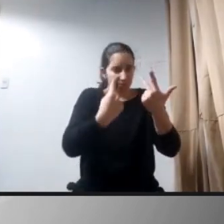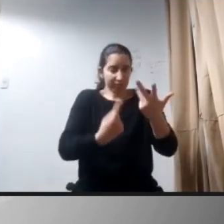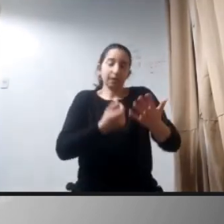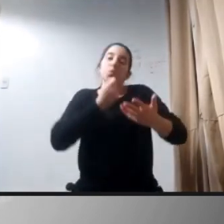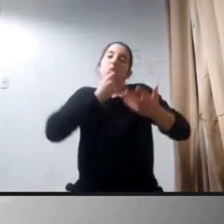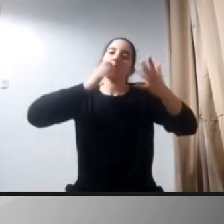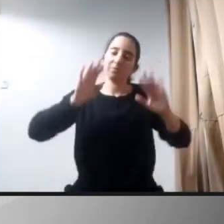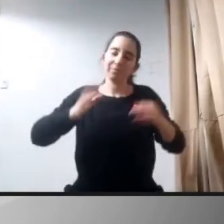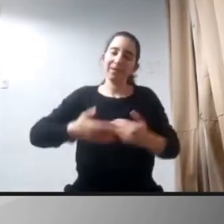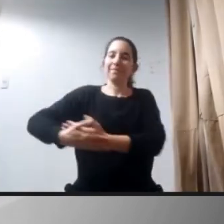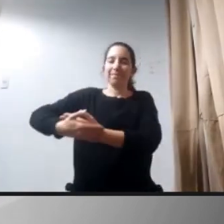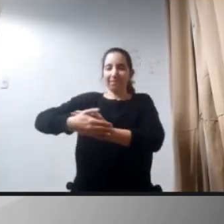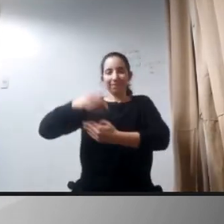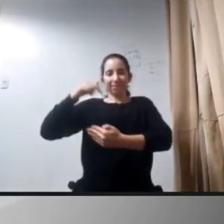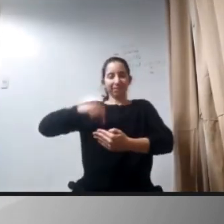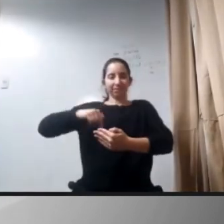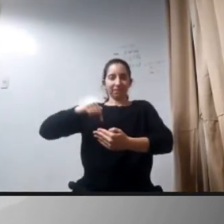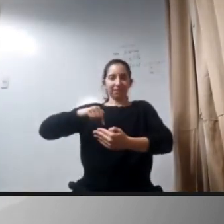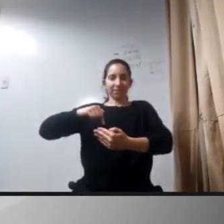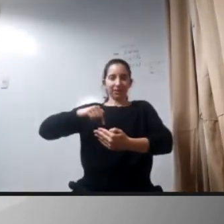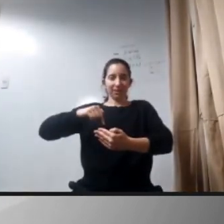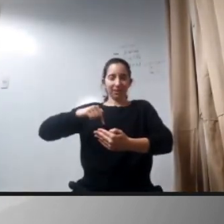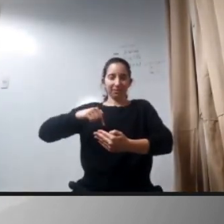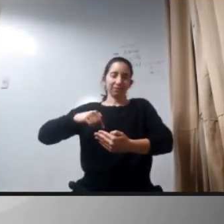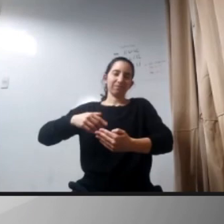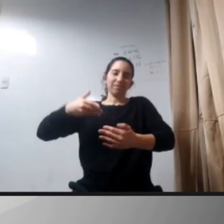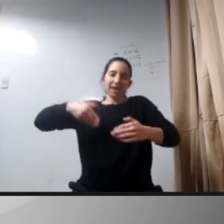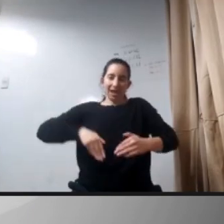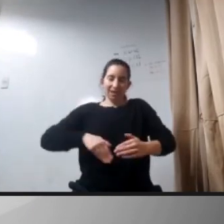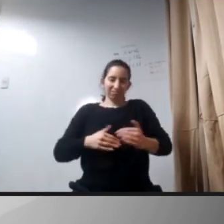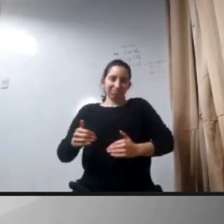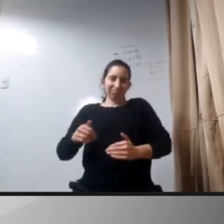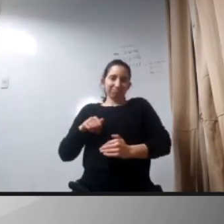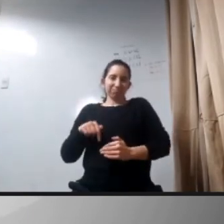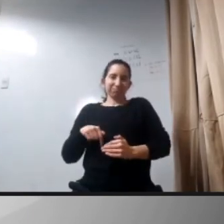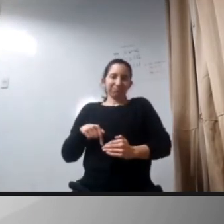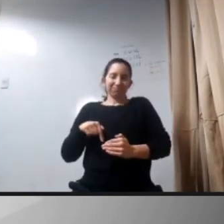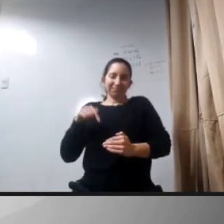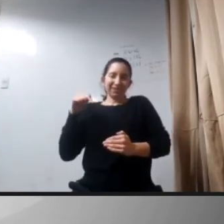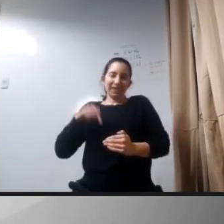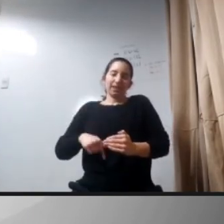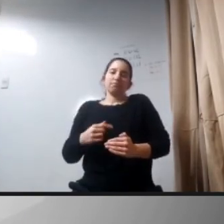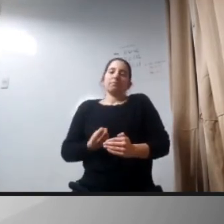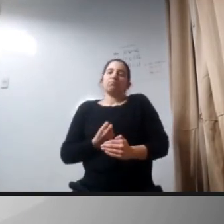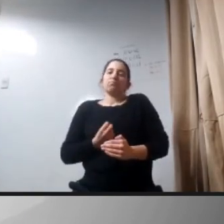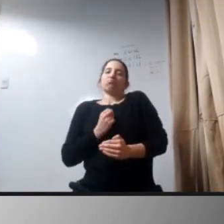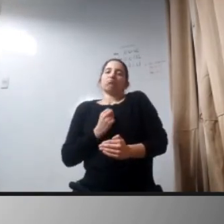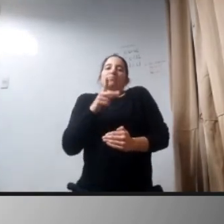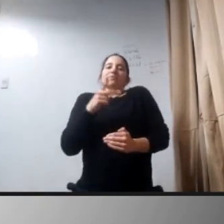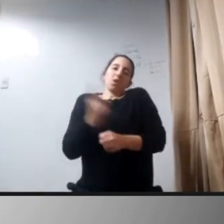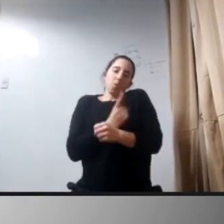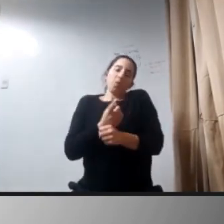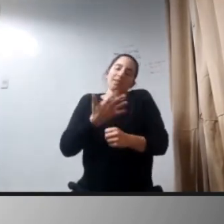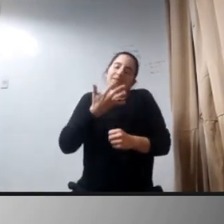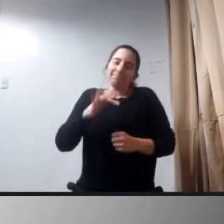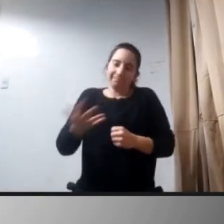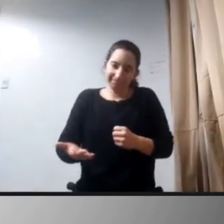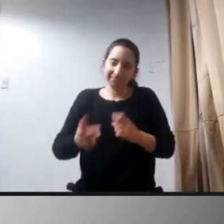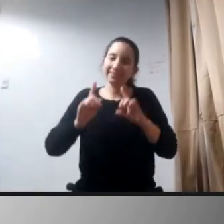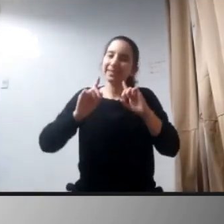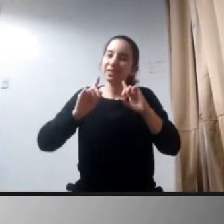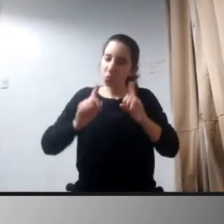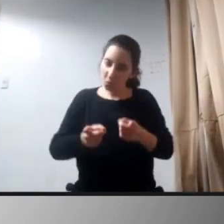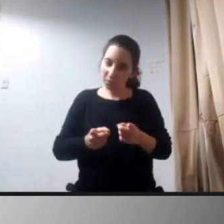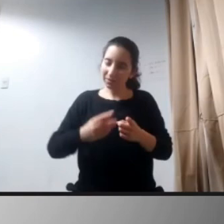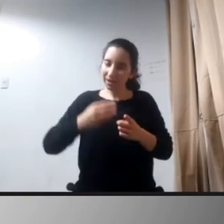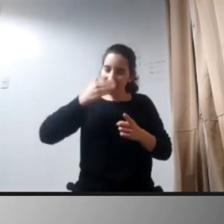manifestar en el momento que está en el embrión, que está en el útero, no se puede manifestar, es cierto